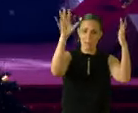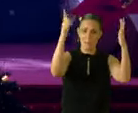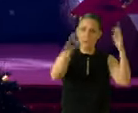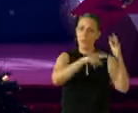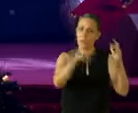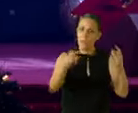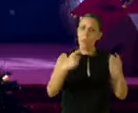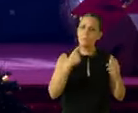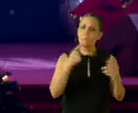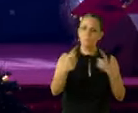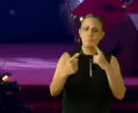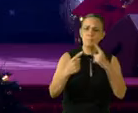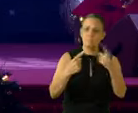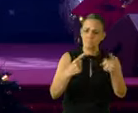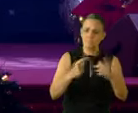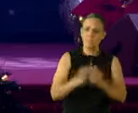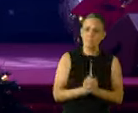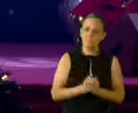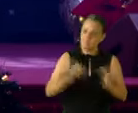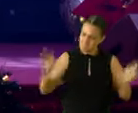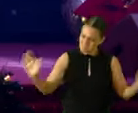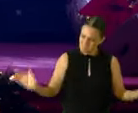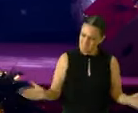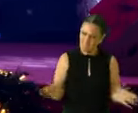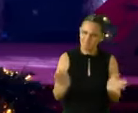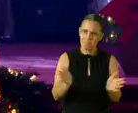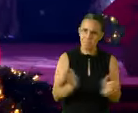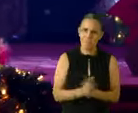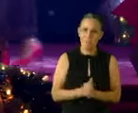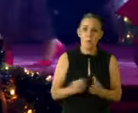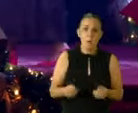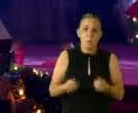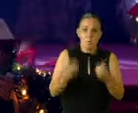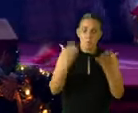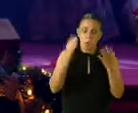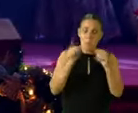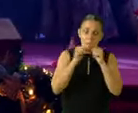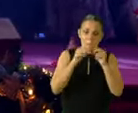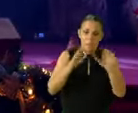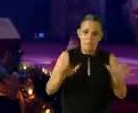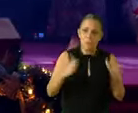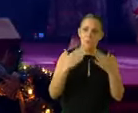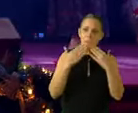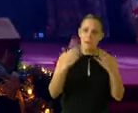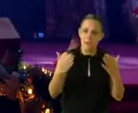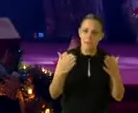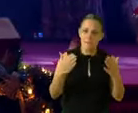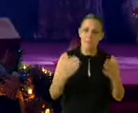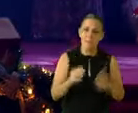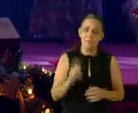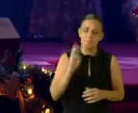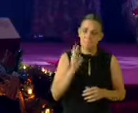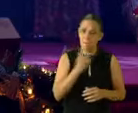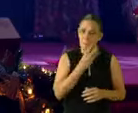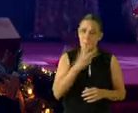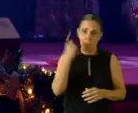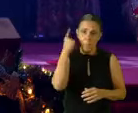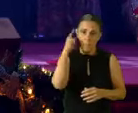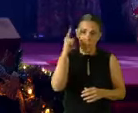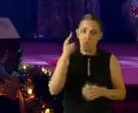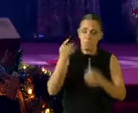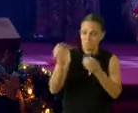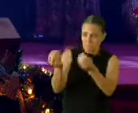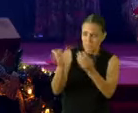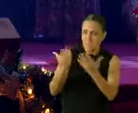ustedes, empezando por aquí, adelante. Muchas bendiciones, gracias Apóstol por depositar la confianza en nosotros, en todos